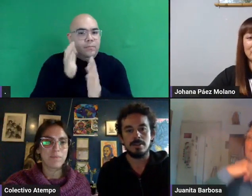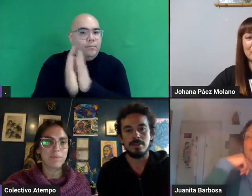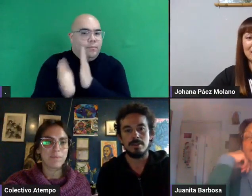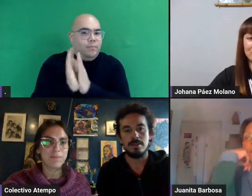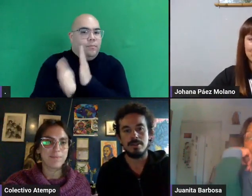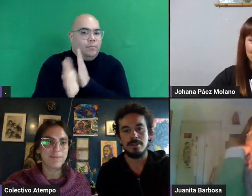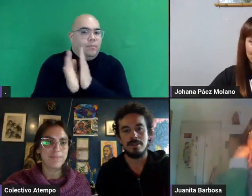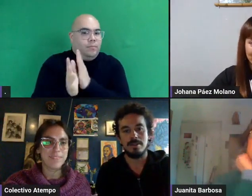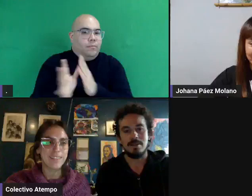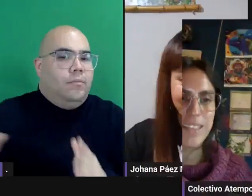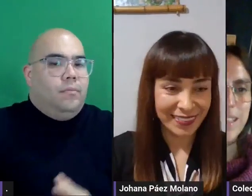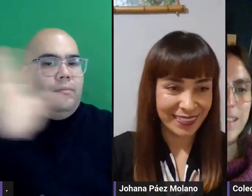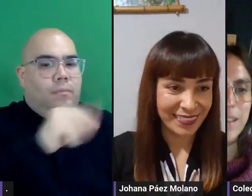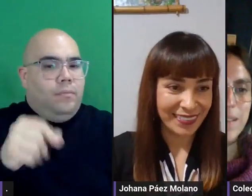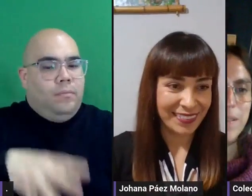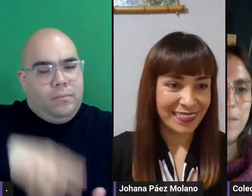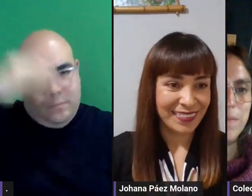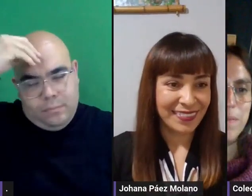todos hemos aprendido un montón.